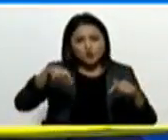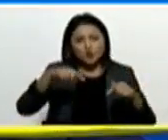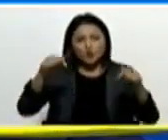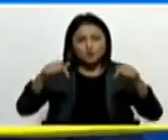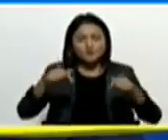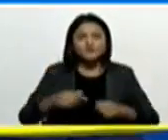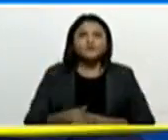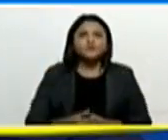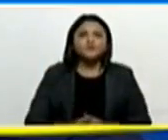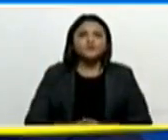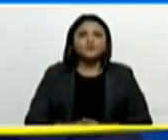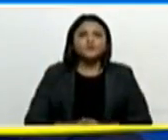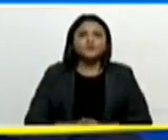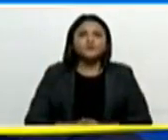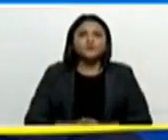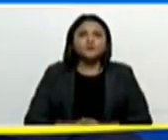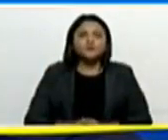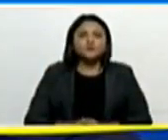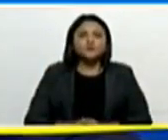les